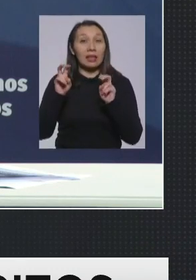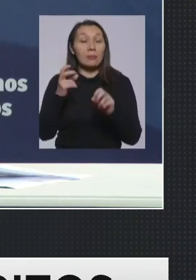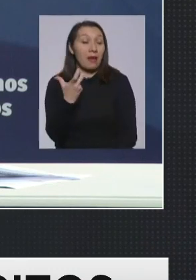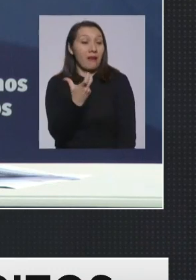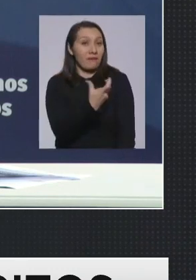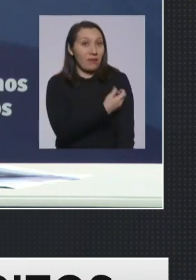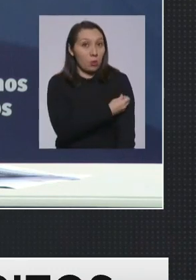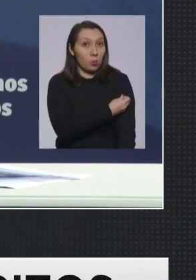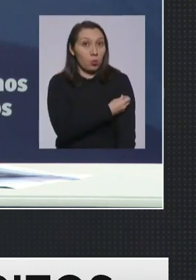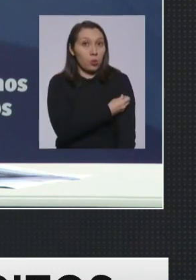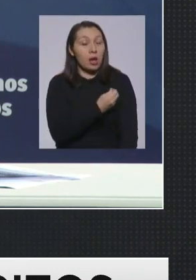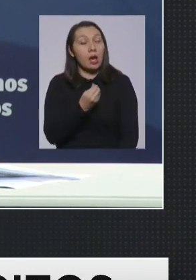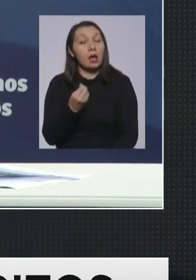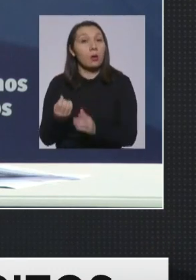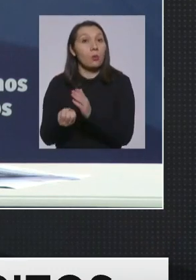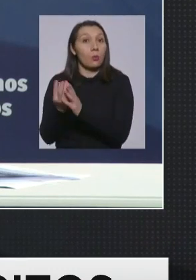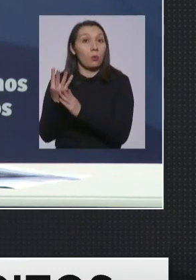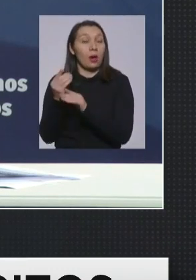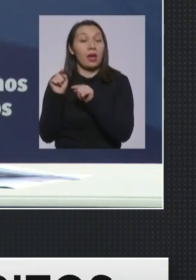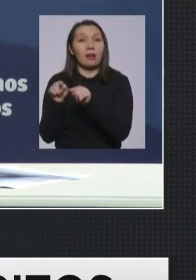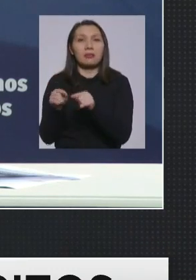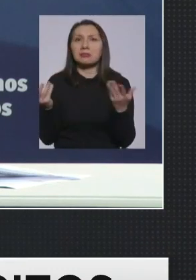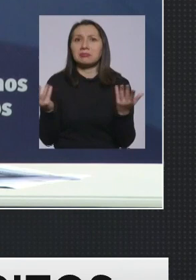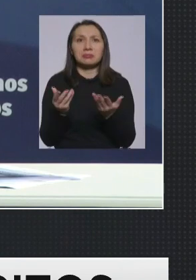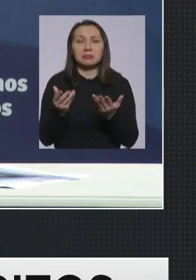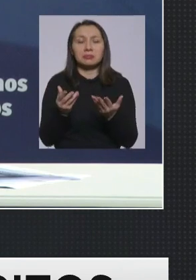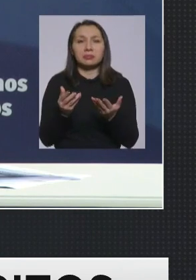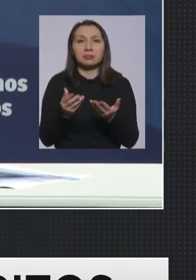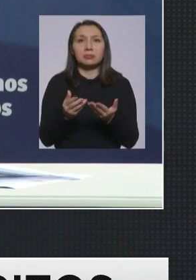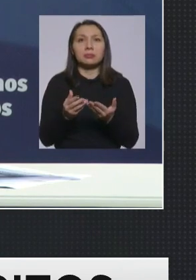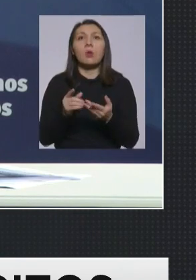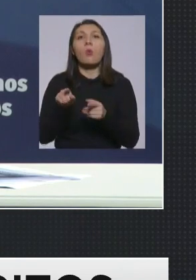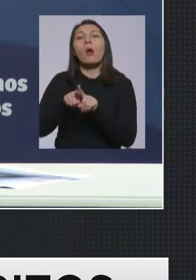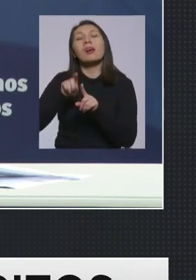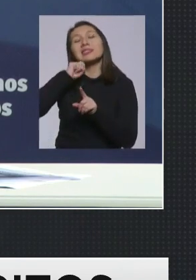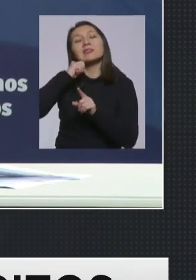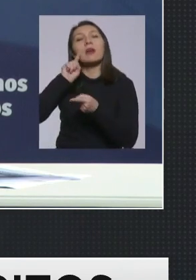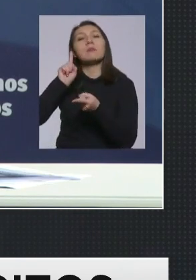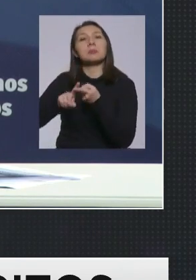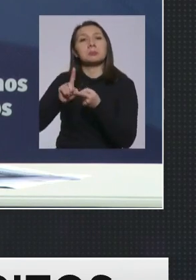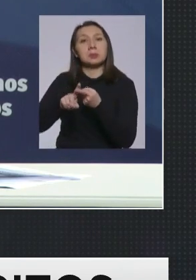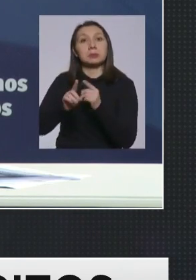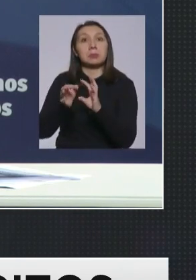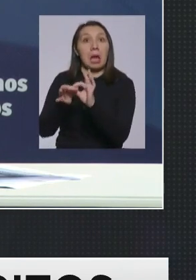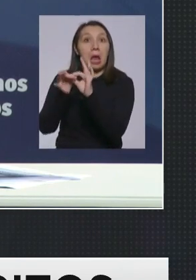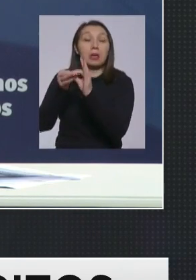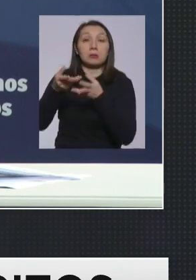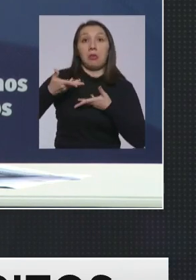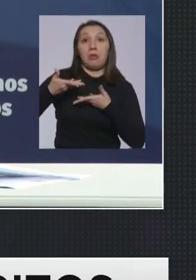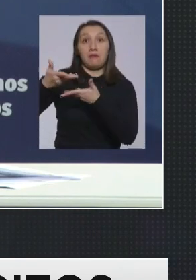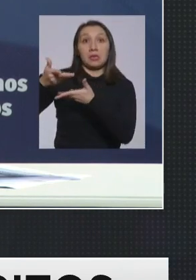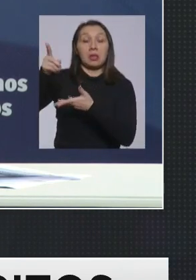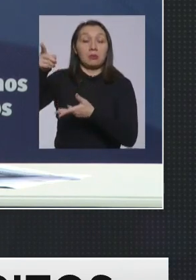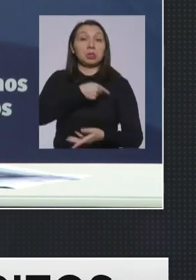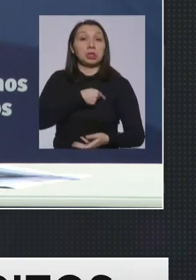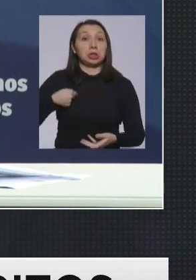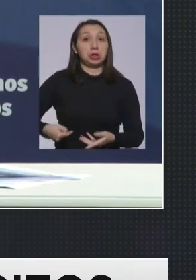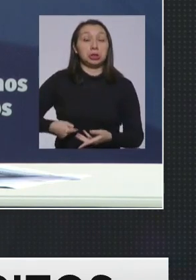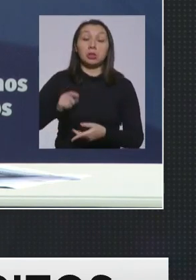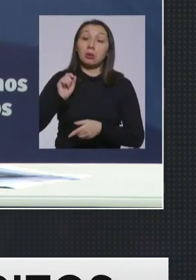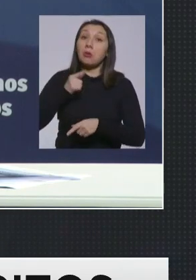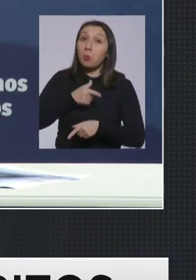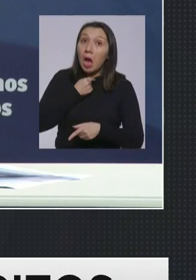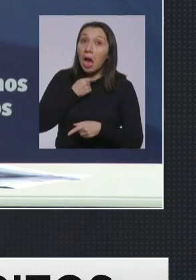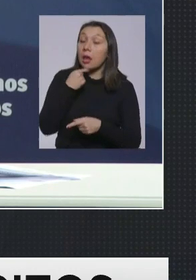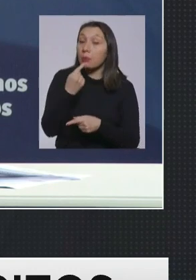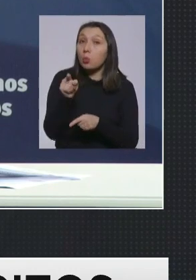vacunas es participar gracias a la invitación que hace china en un